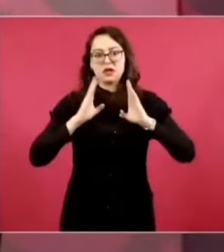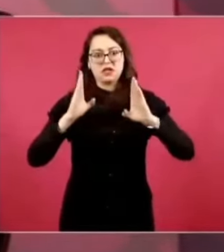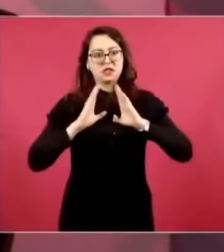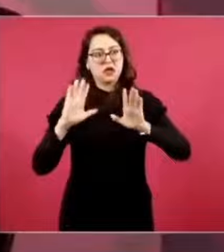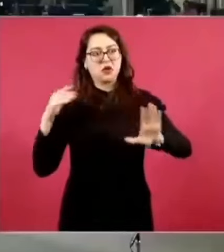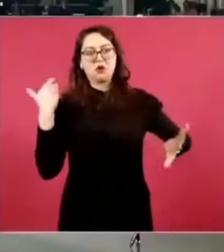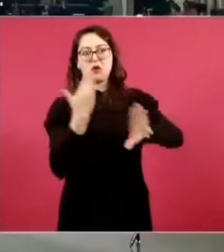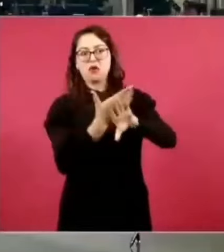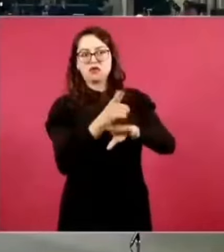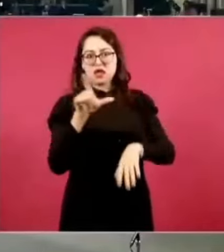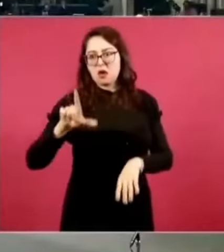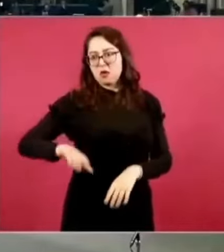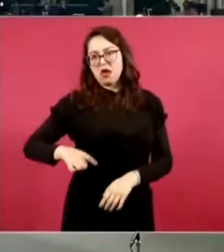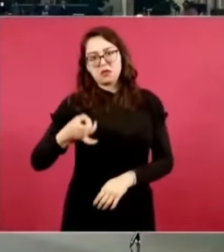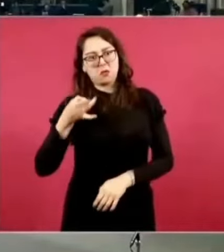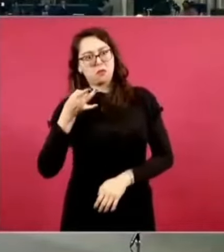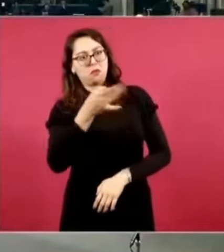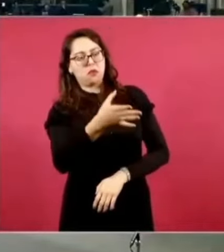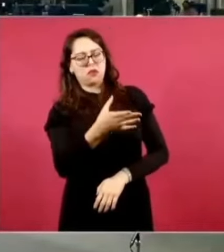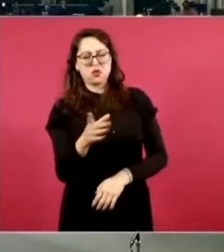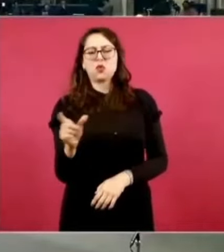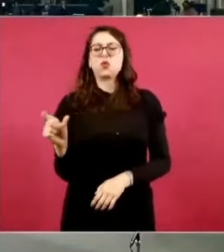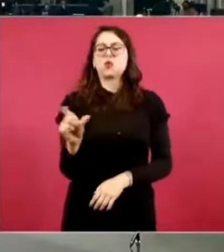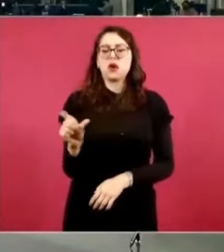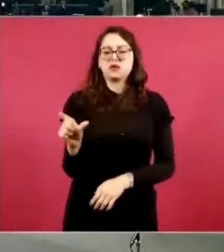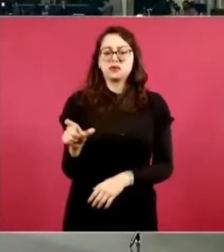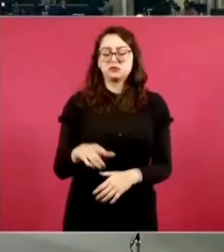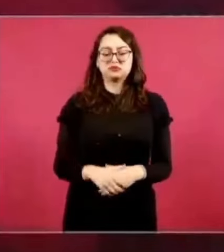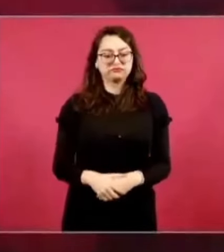Desde la época de Madero.